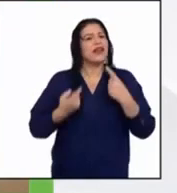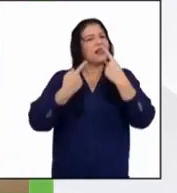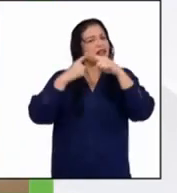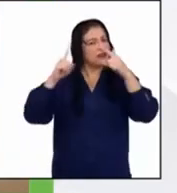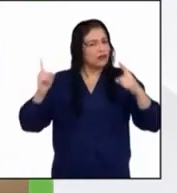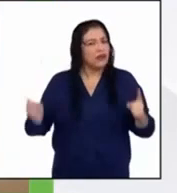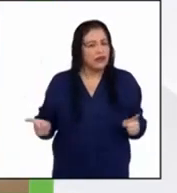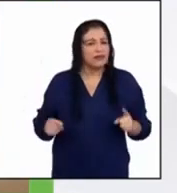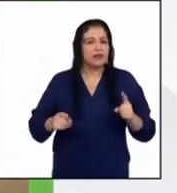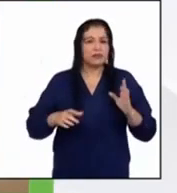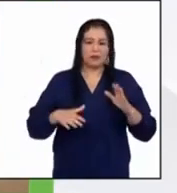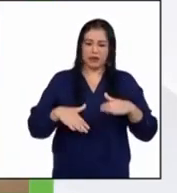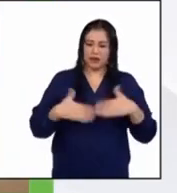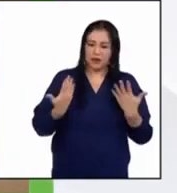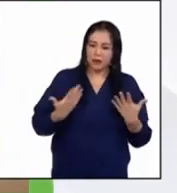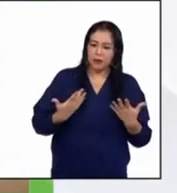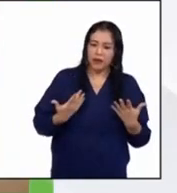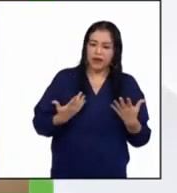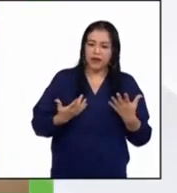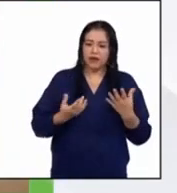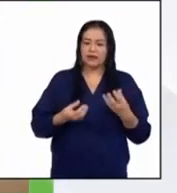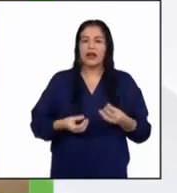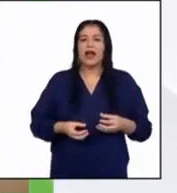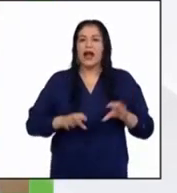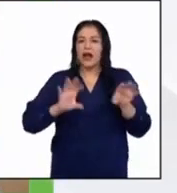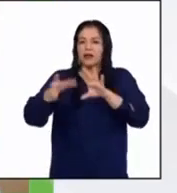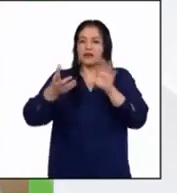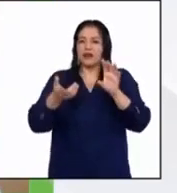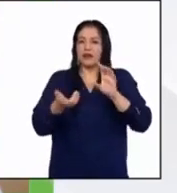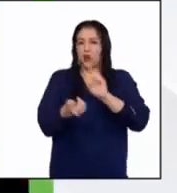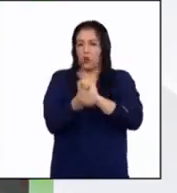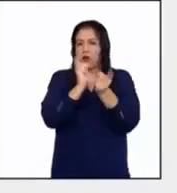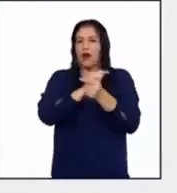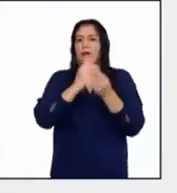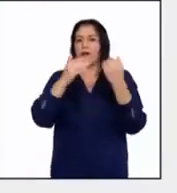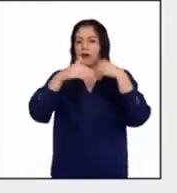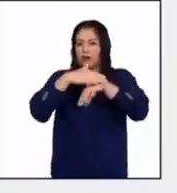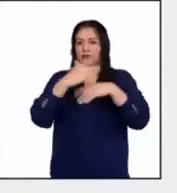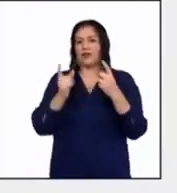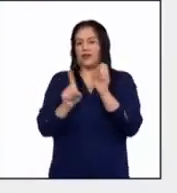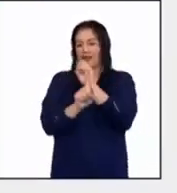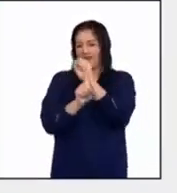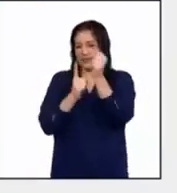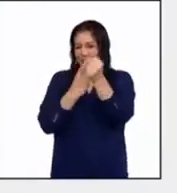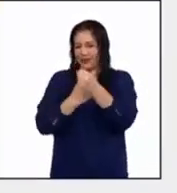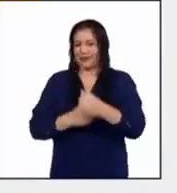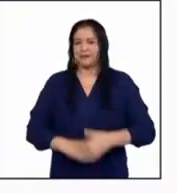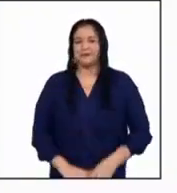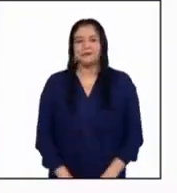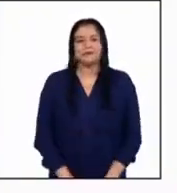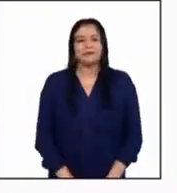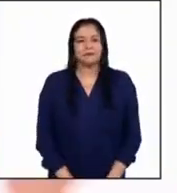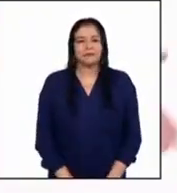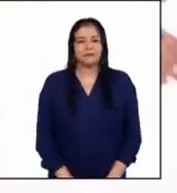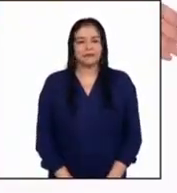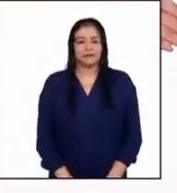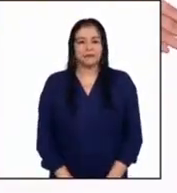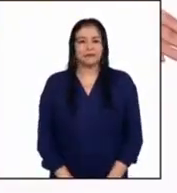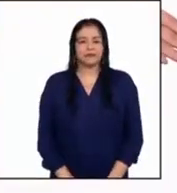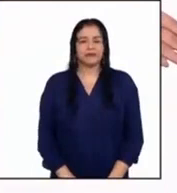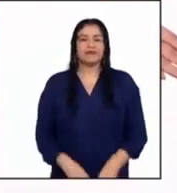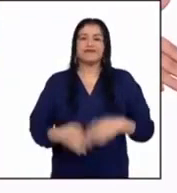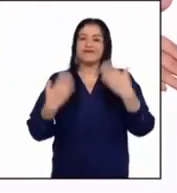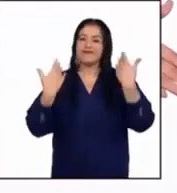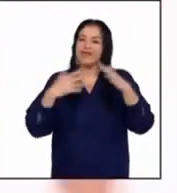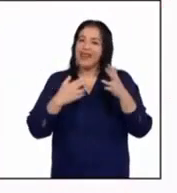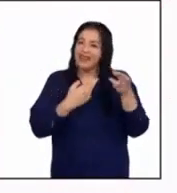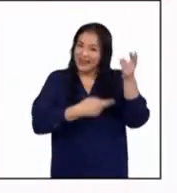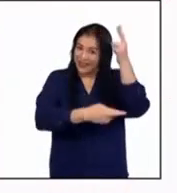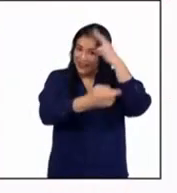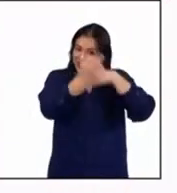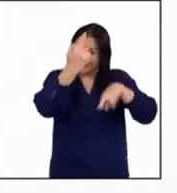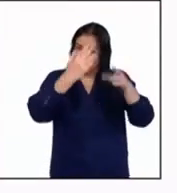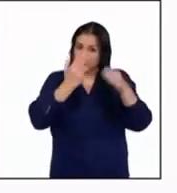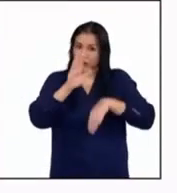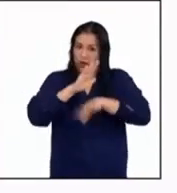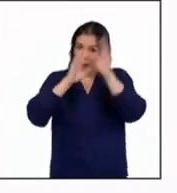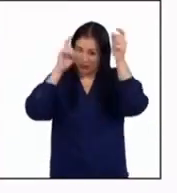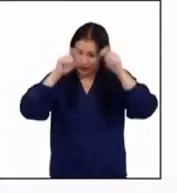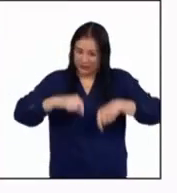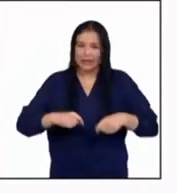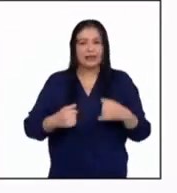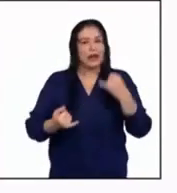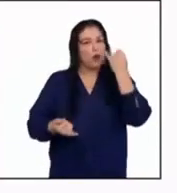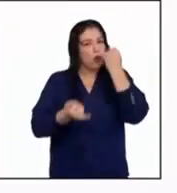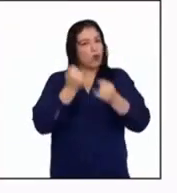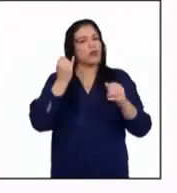actividades para que generes un cambio dentro de tu sociedad. Ya volvemos con más. Seguiremos